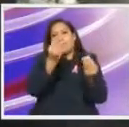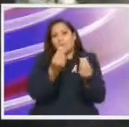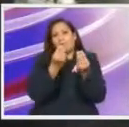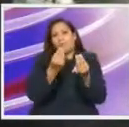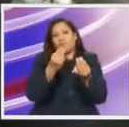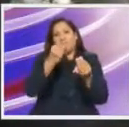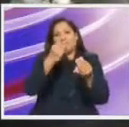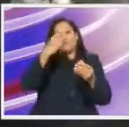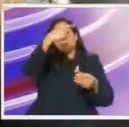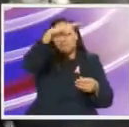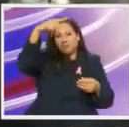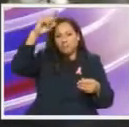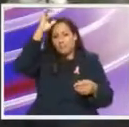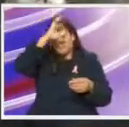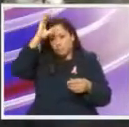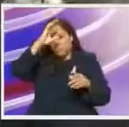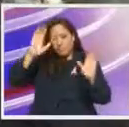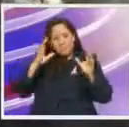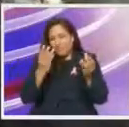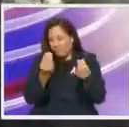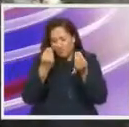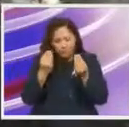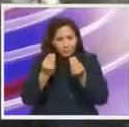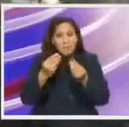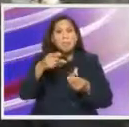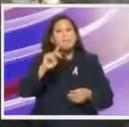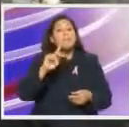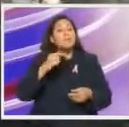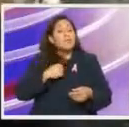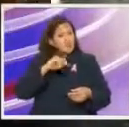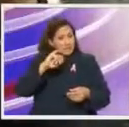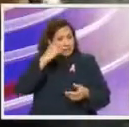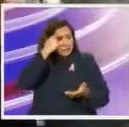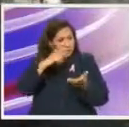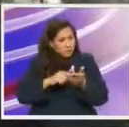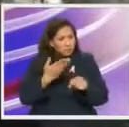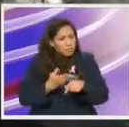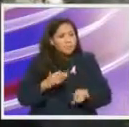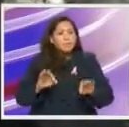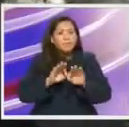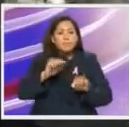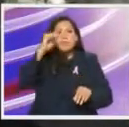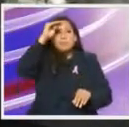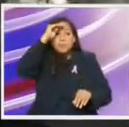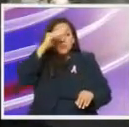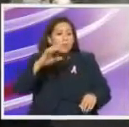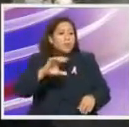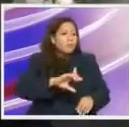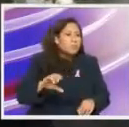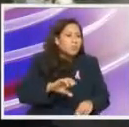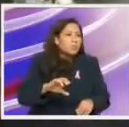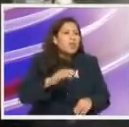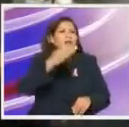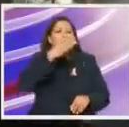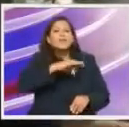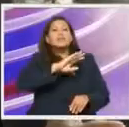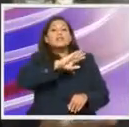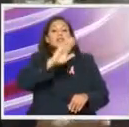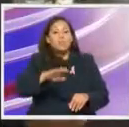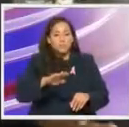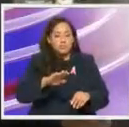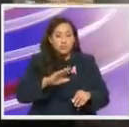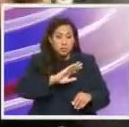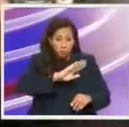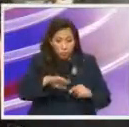manifestaciones de la muerte en el mundo de la celebración de muertos, pero sí creo que vale la pena pensar en una búsqueda de la celebración de muertos, no como